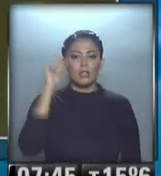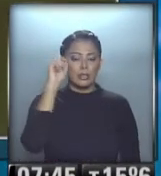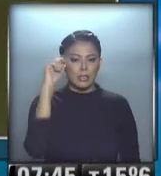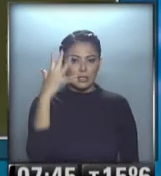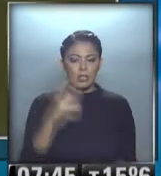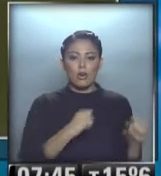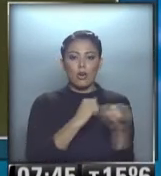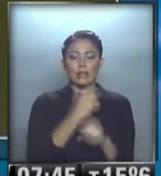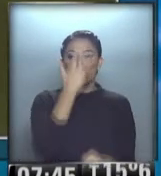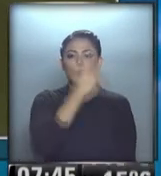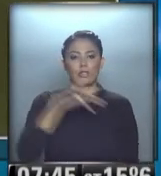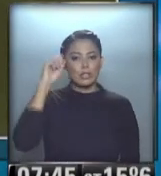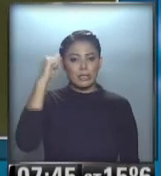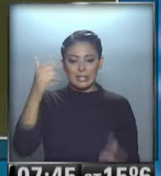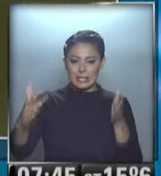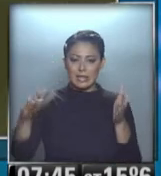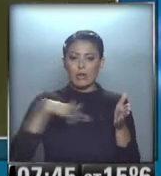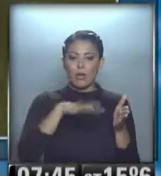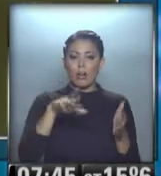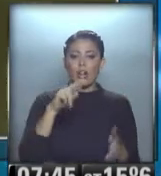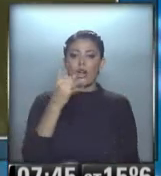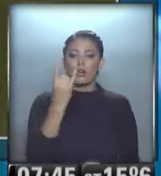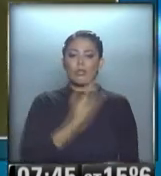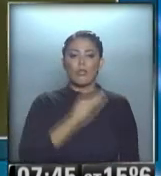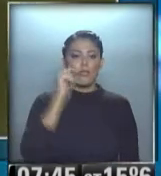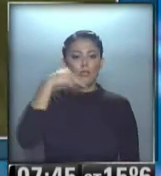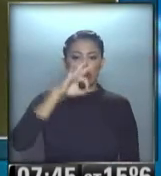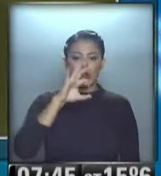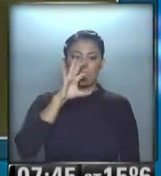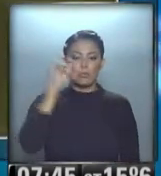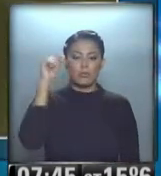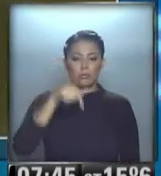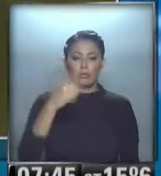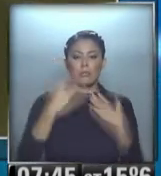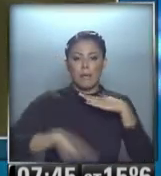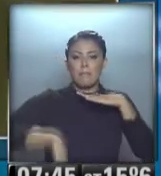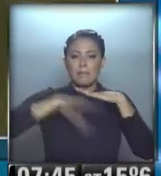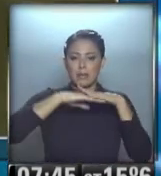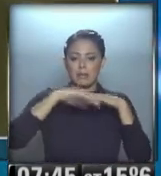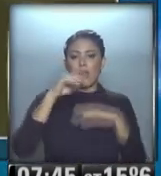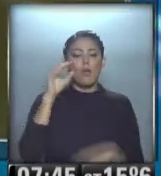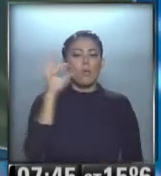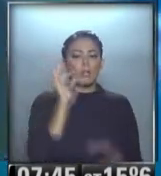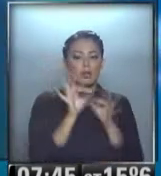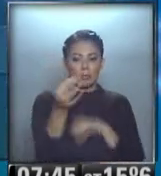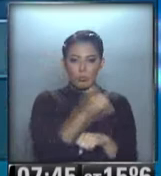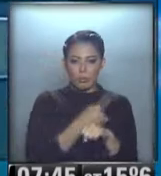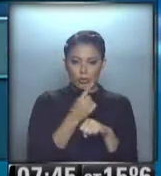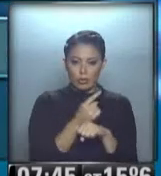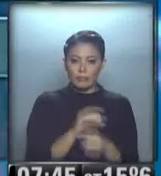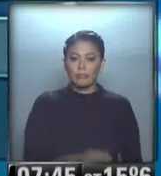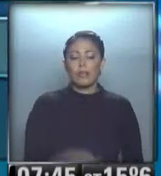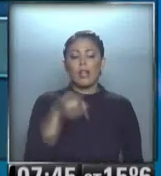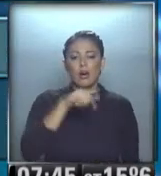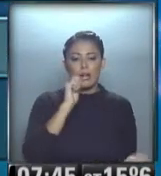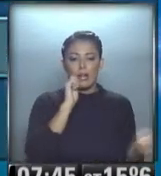al 536, Rufino, al sur de la provincia, máxima 40 kilómetros por hora. De la ruta 33 nos